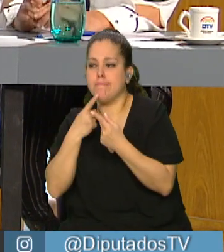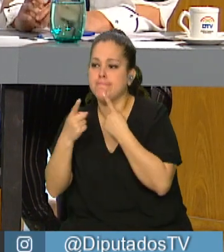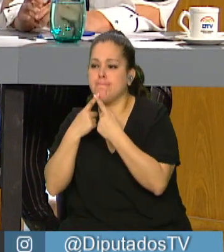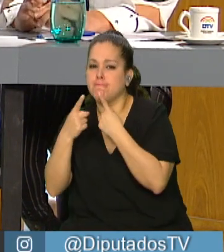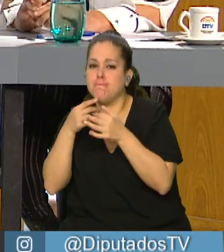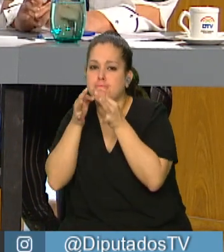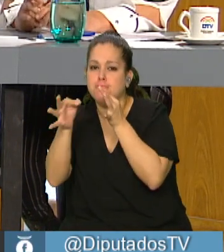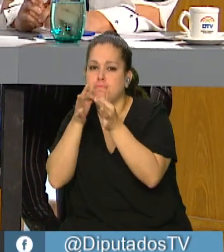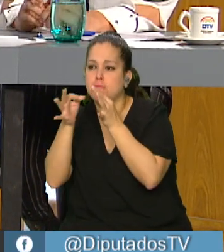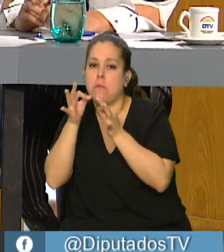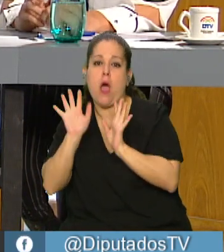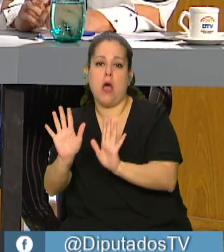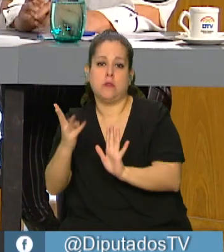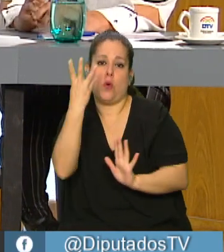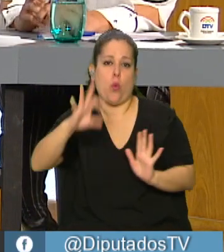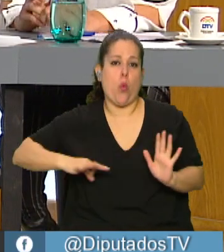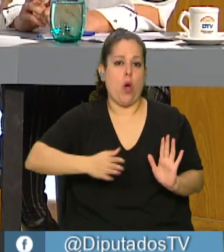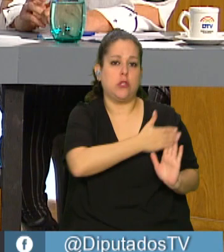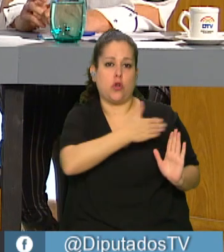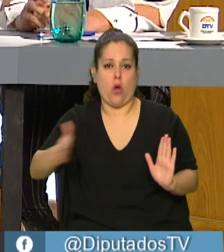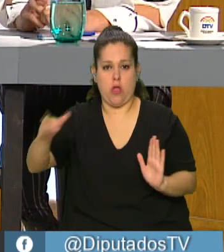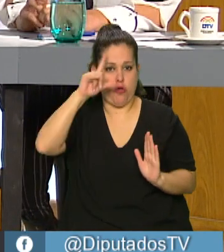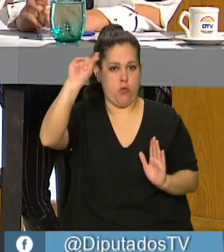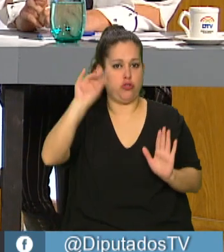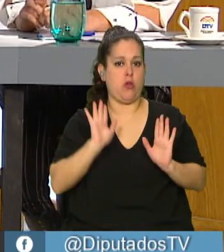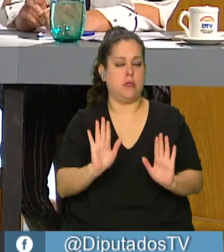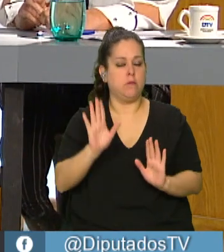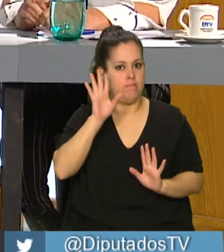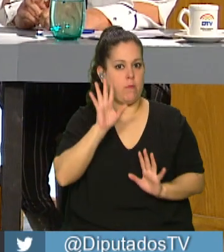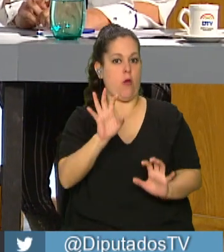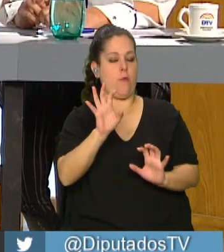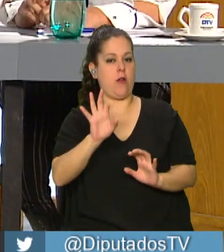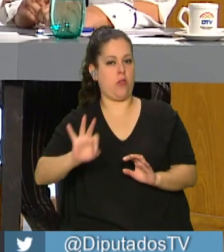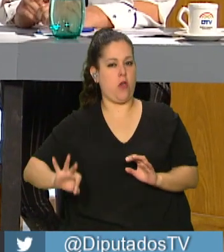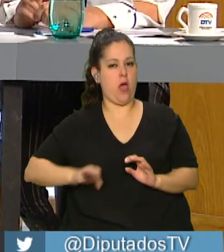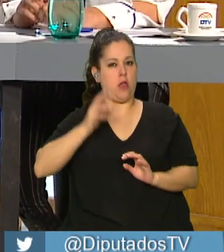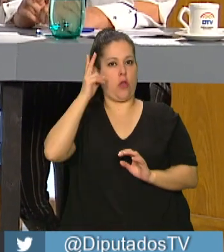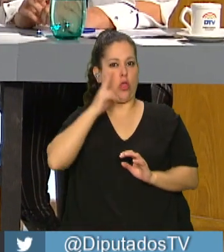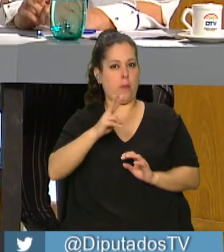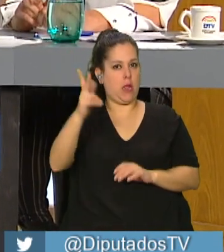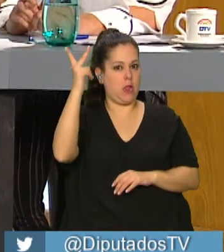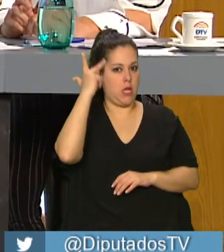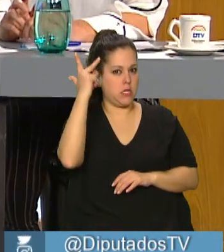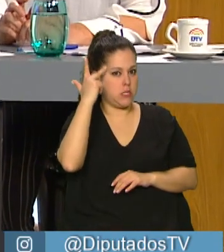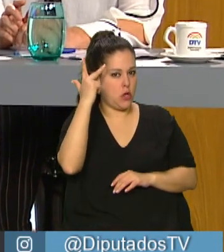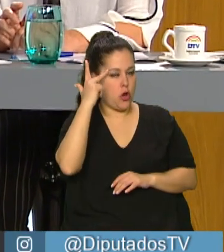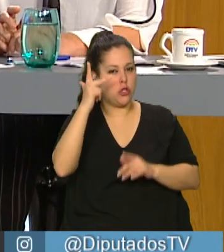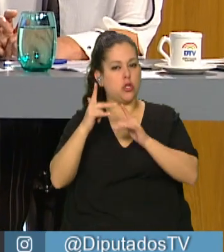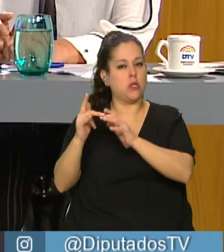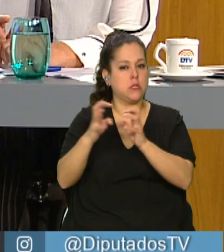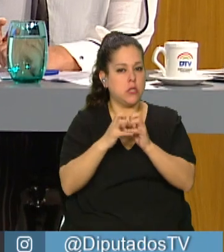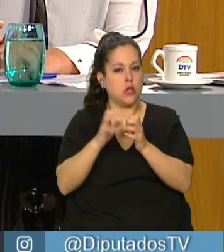ha hecho en toda su gestión. Sí, recuerdo a fines del año 2018 la sesión de